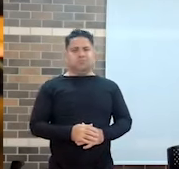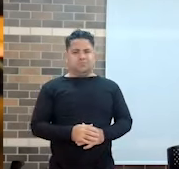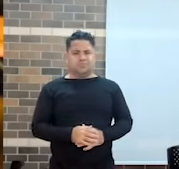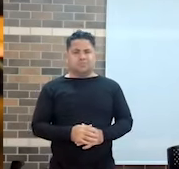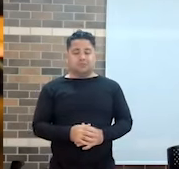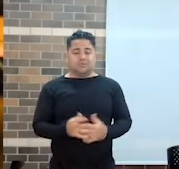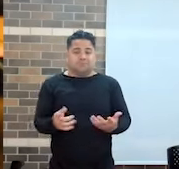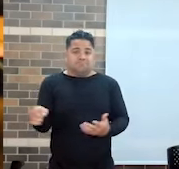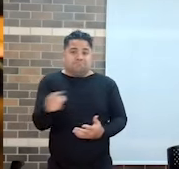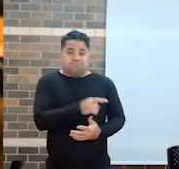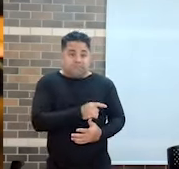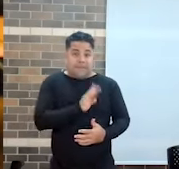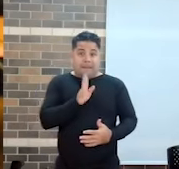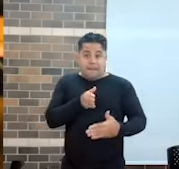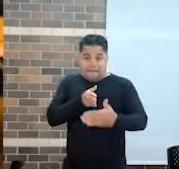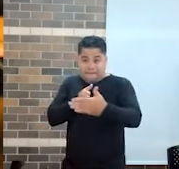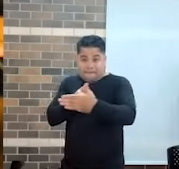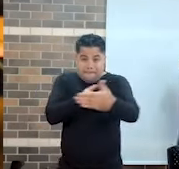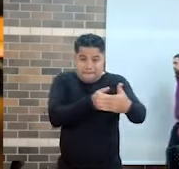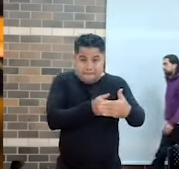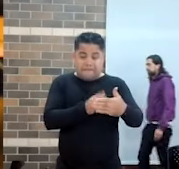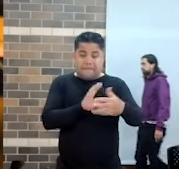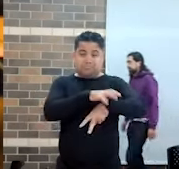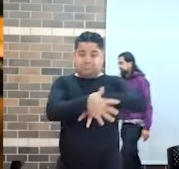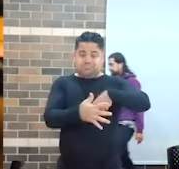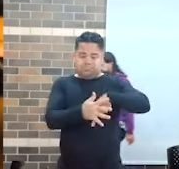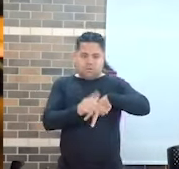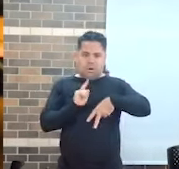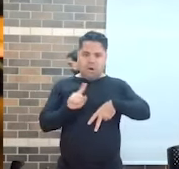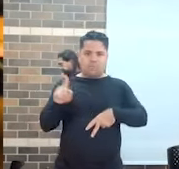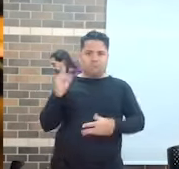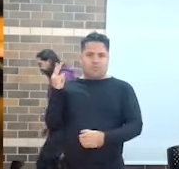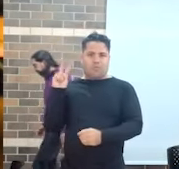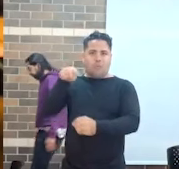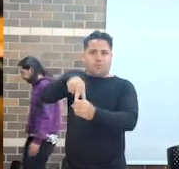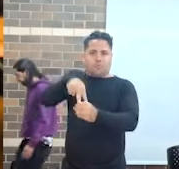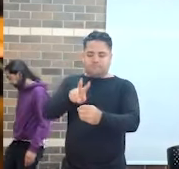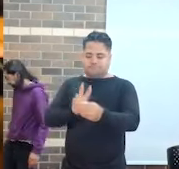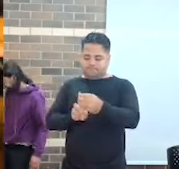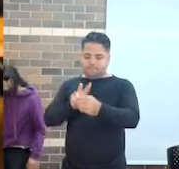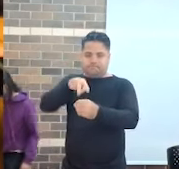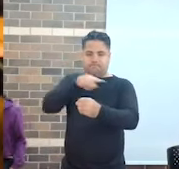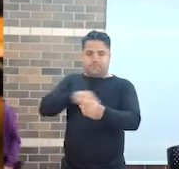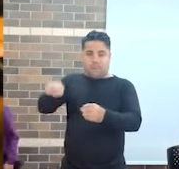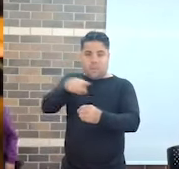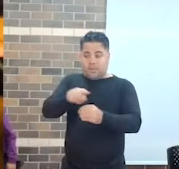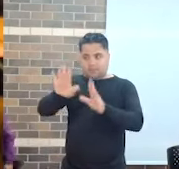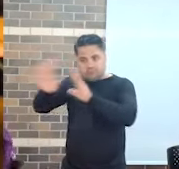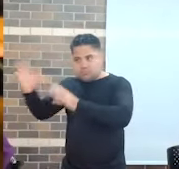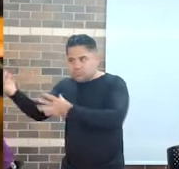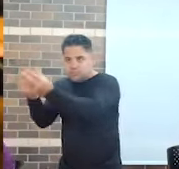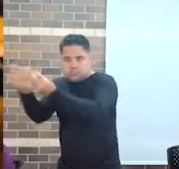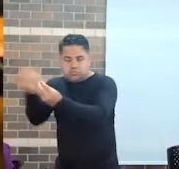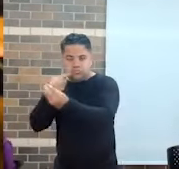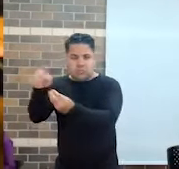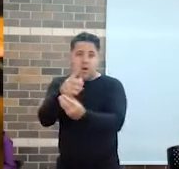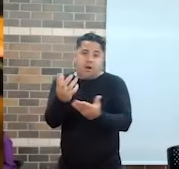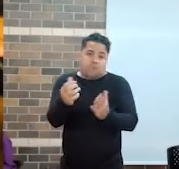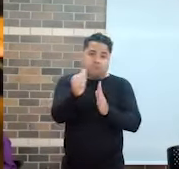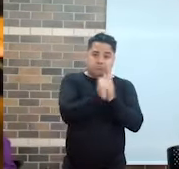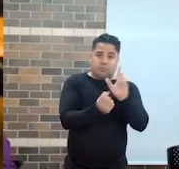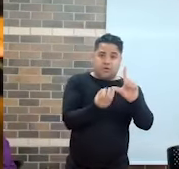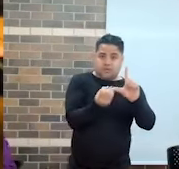de de las barreras epistémicas con relación a los pueblos originarios se ve, por ejemplo, en el programa de